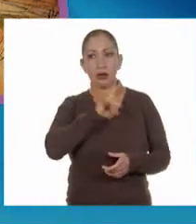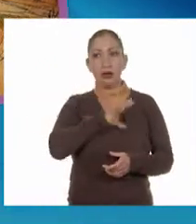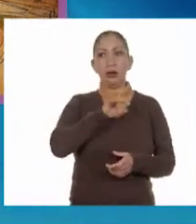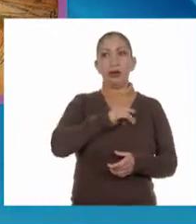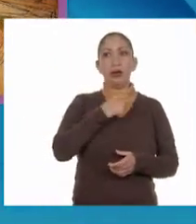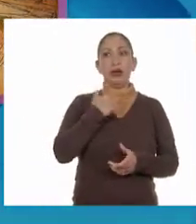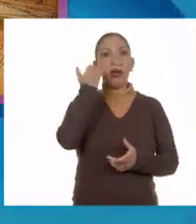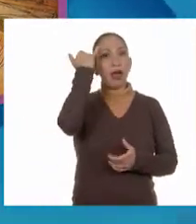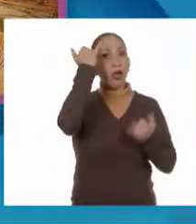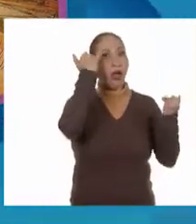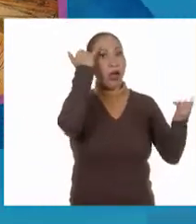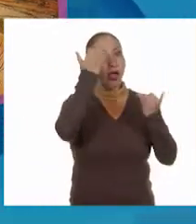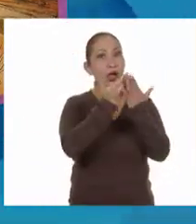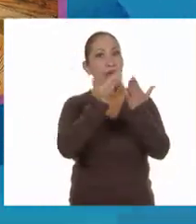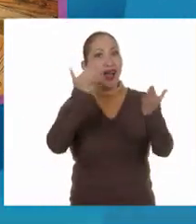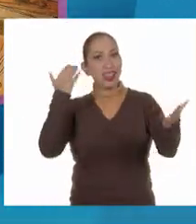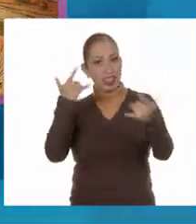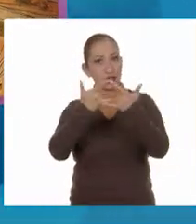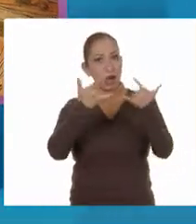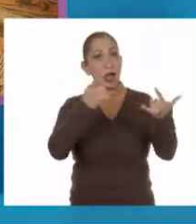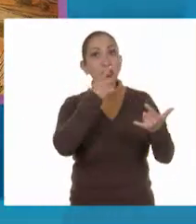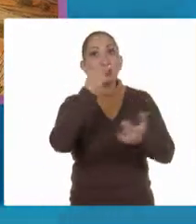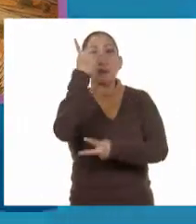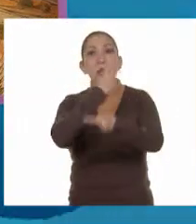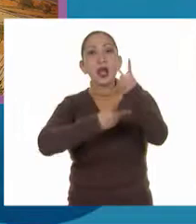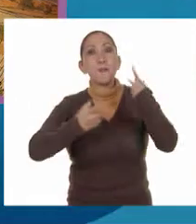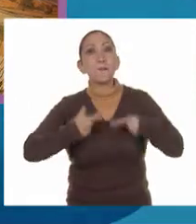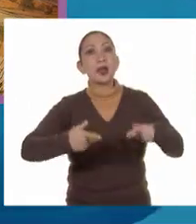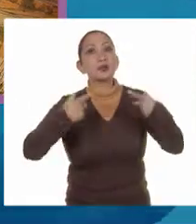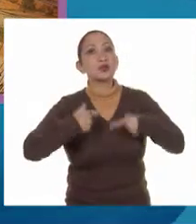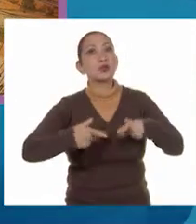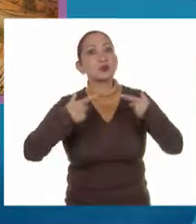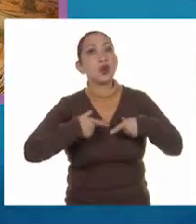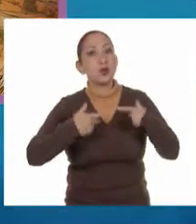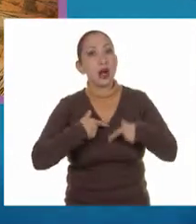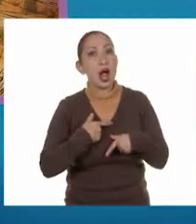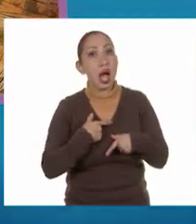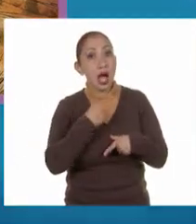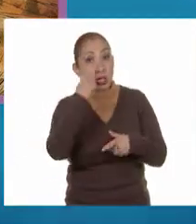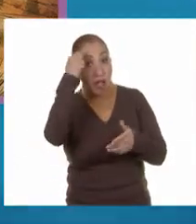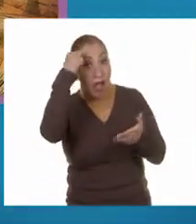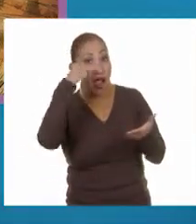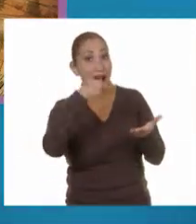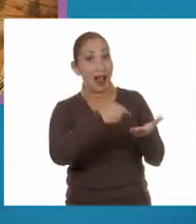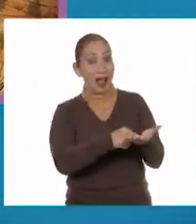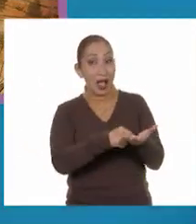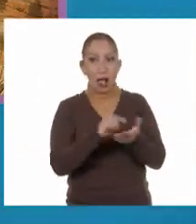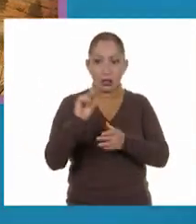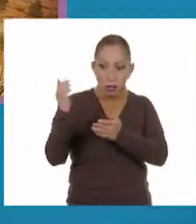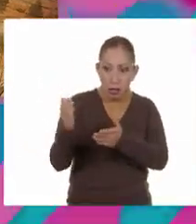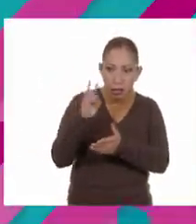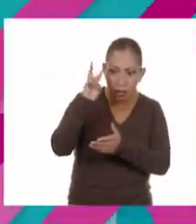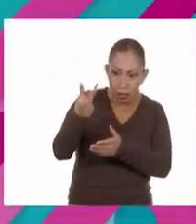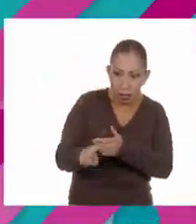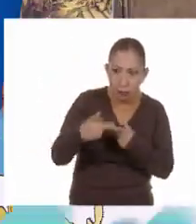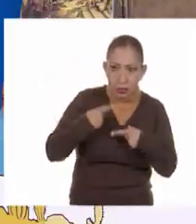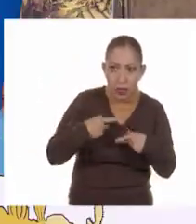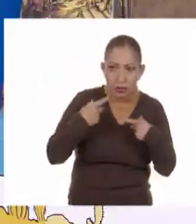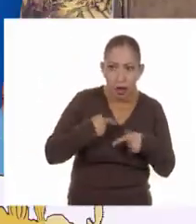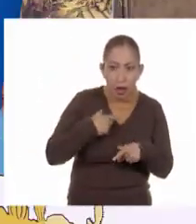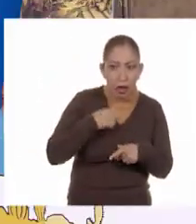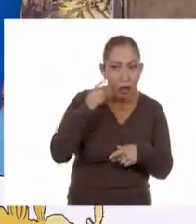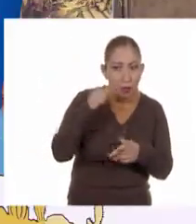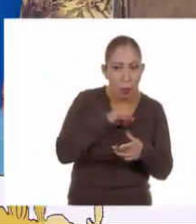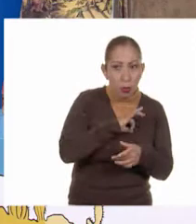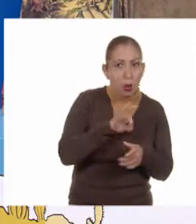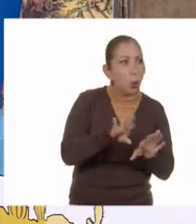los presagios funestos que formaban parte de su imaginario. Es decir, tenían ciertas creencias sobre los recién llegados y no estaban tan